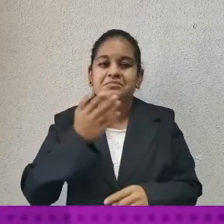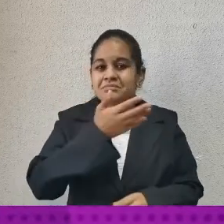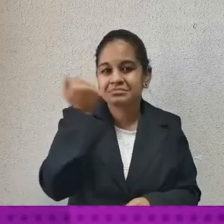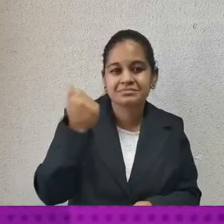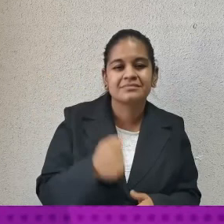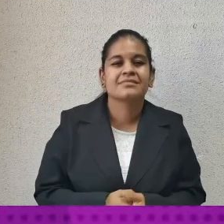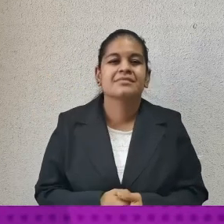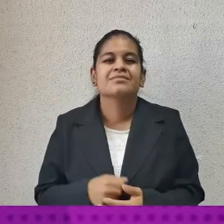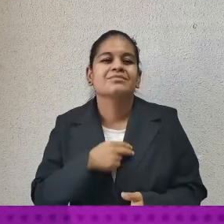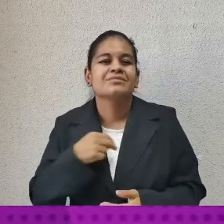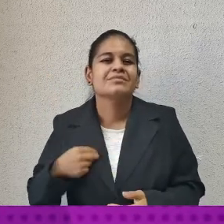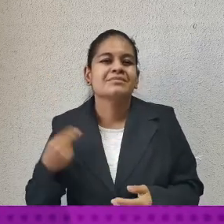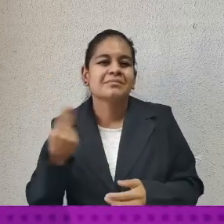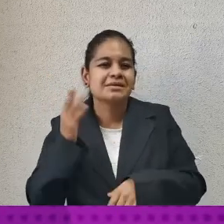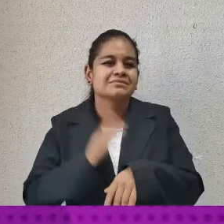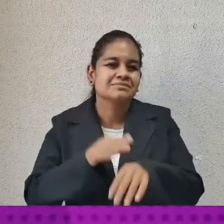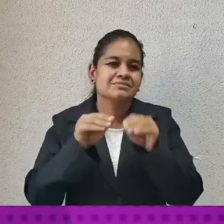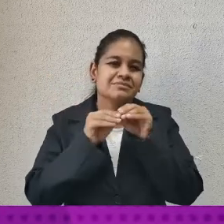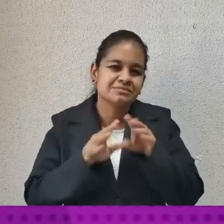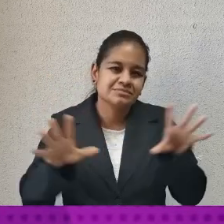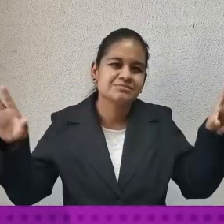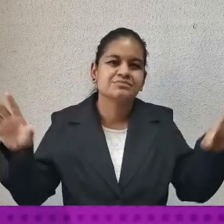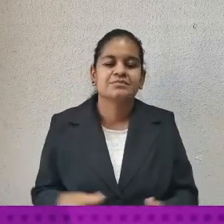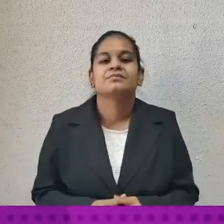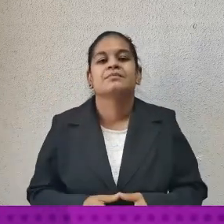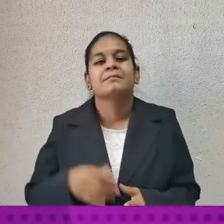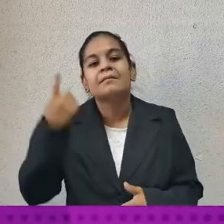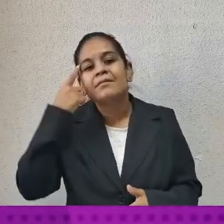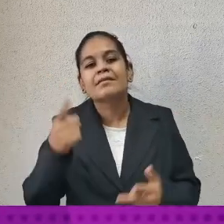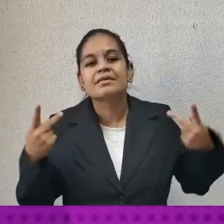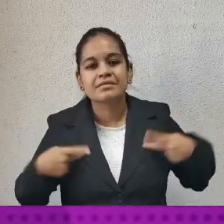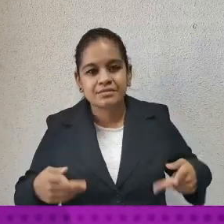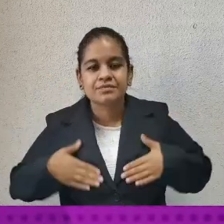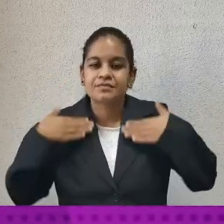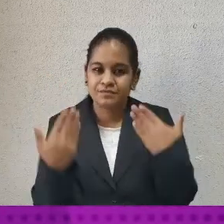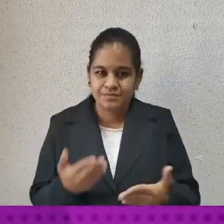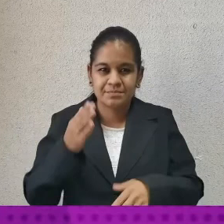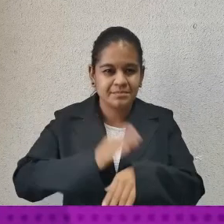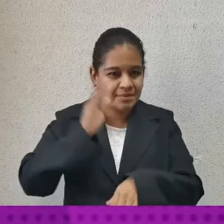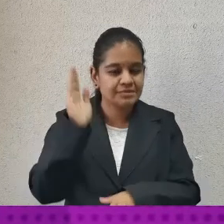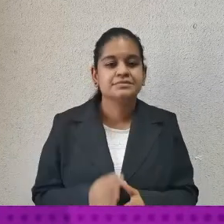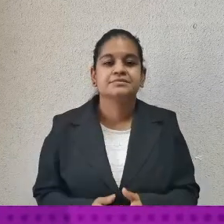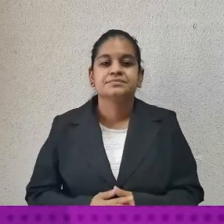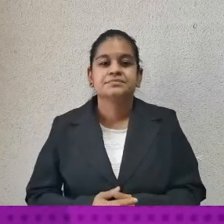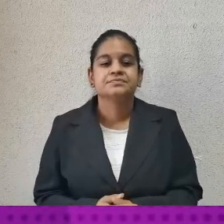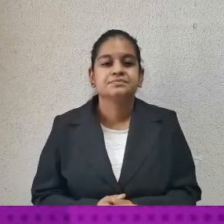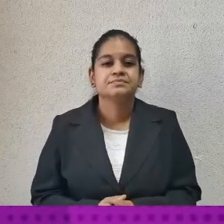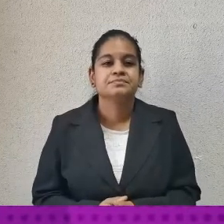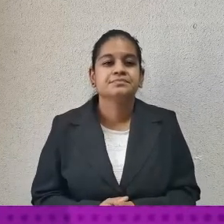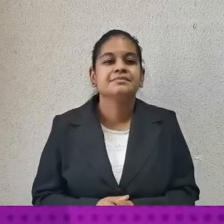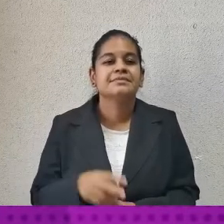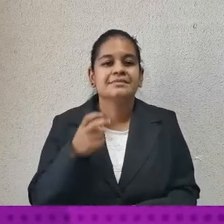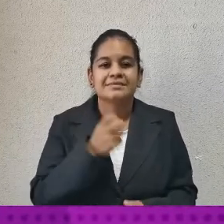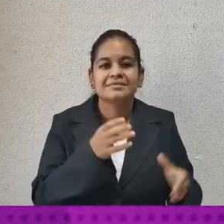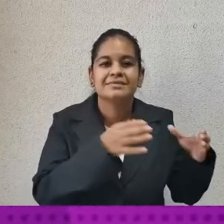cual nosotros podamos transmitir mayor información, podremos ir disminuyendo ese grado de desconfianza de las personas, sobre todo en